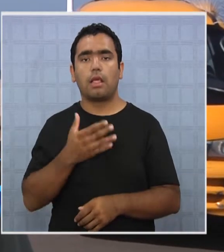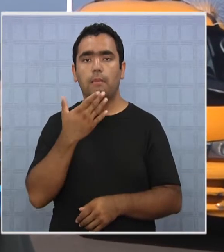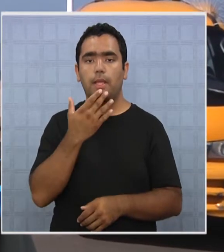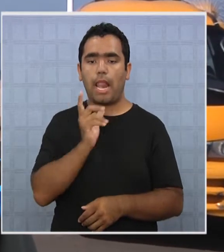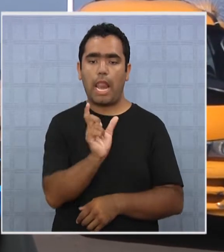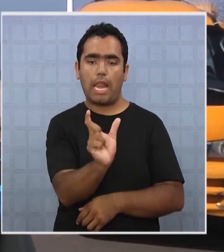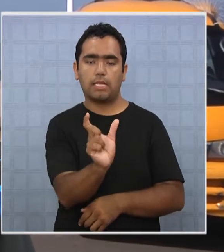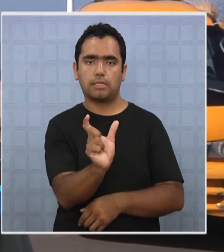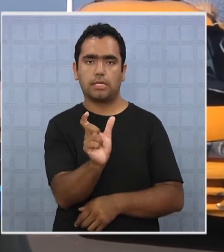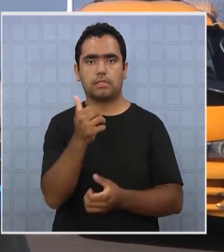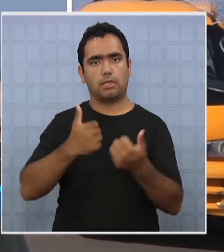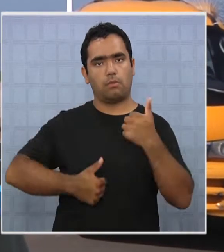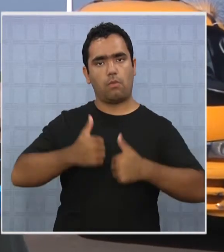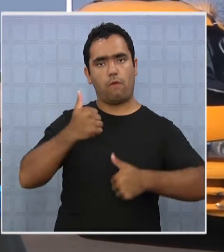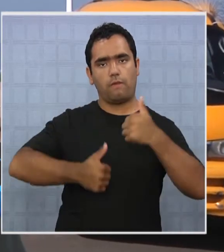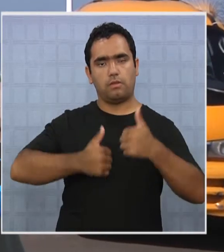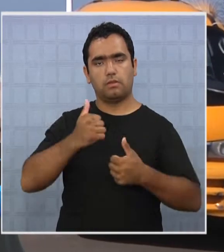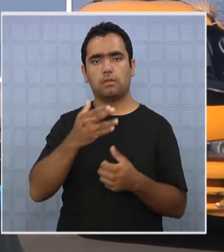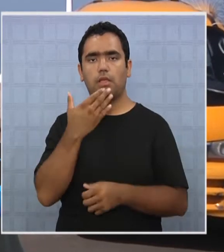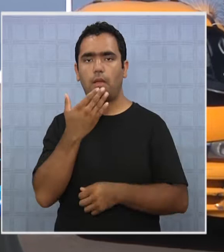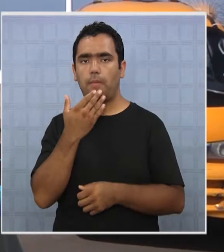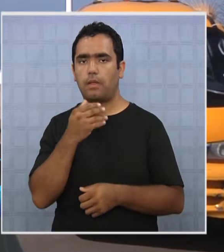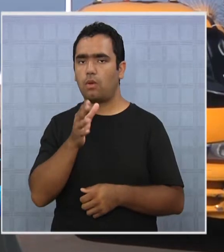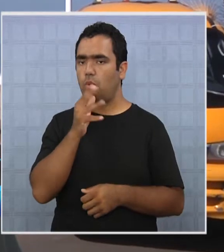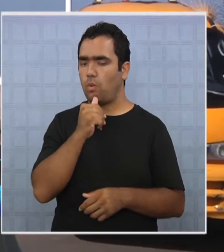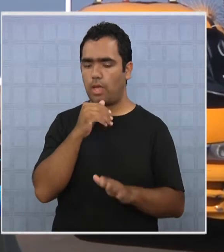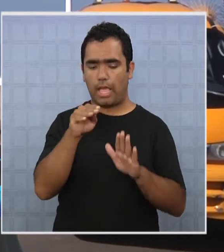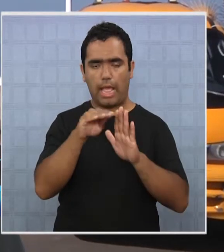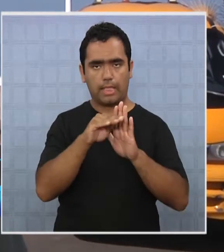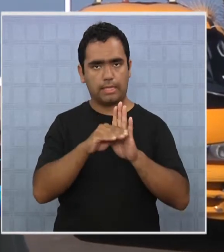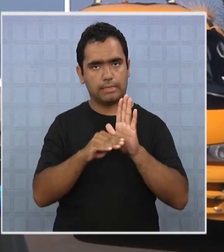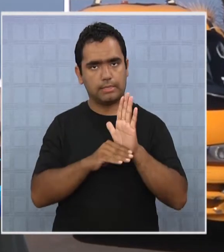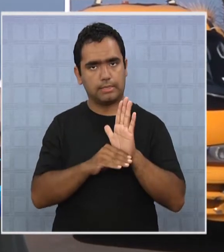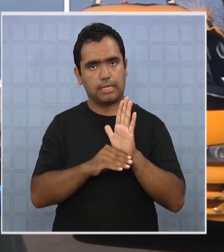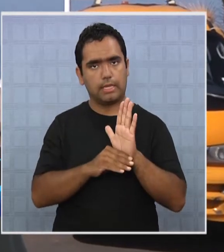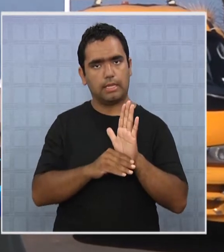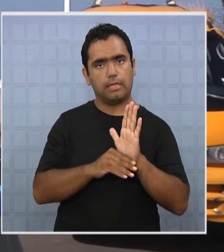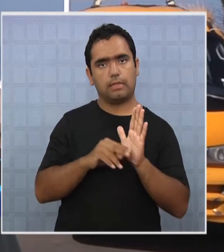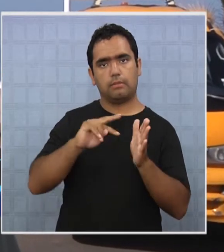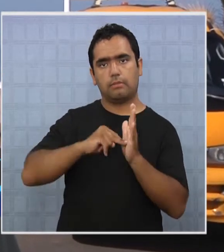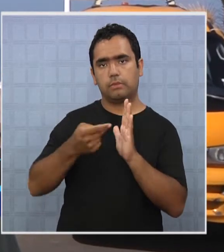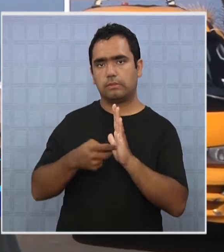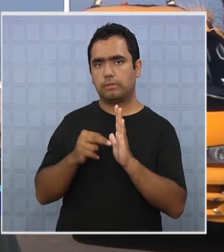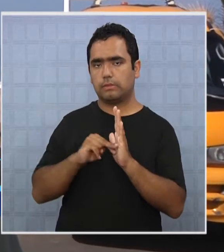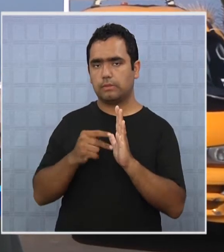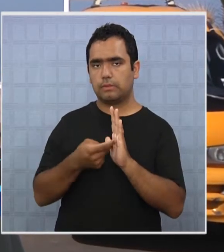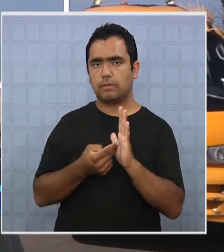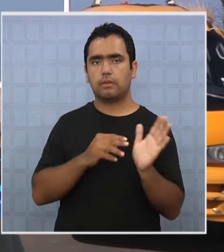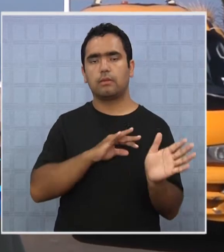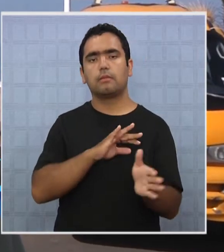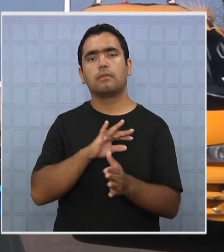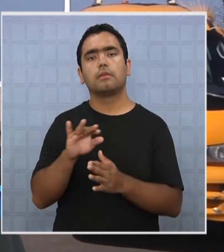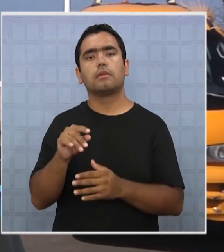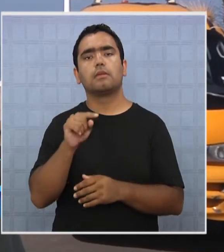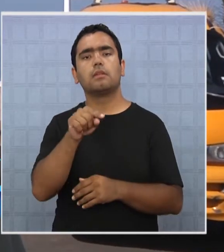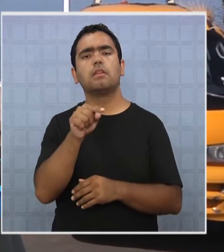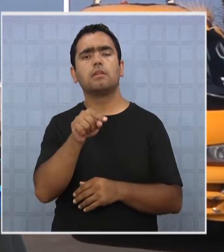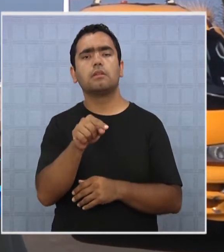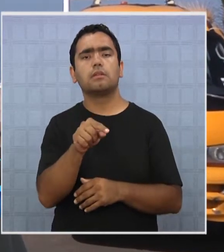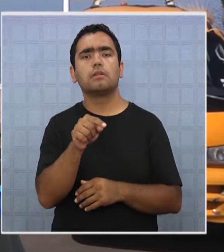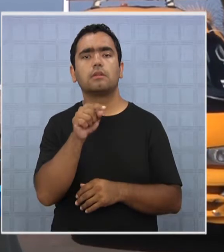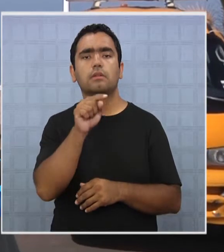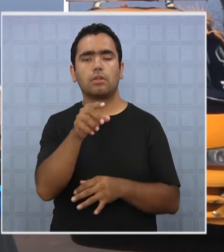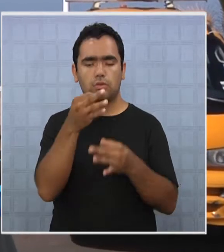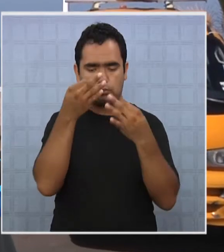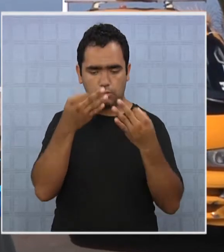deben registrar antecedentes penales. Todo esto con la finalidad de que los padres apoderados de Iquique mantengan una seguridad